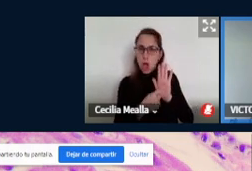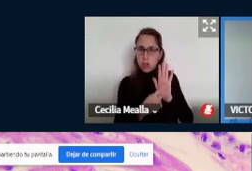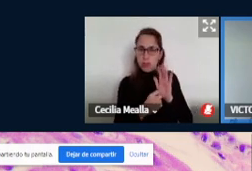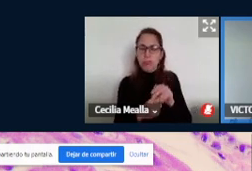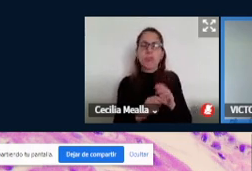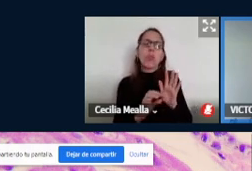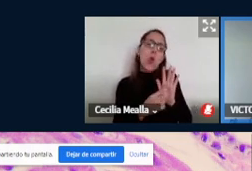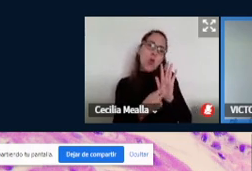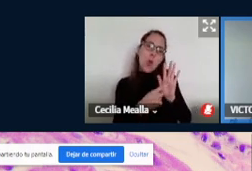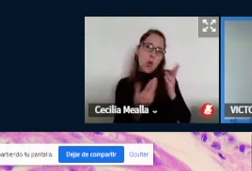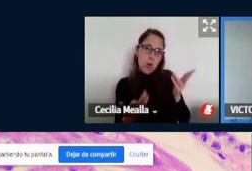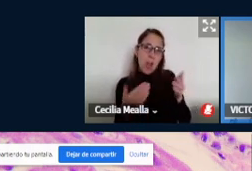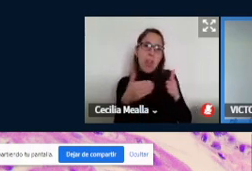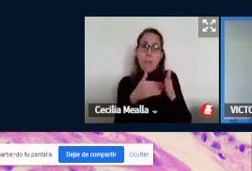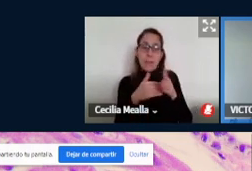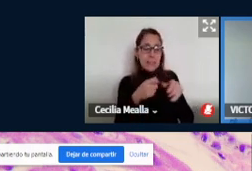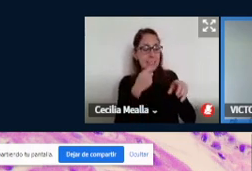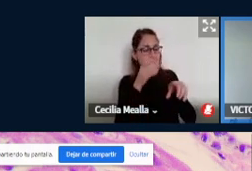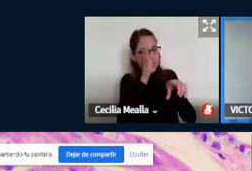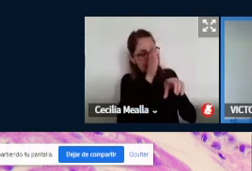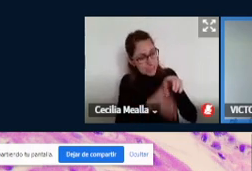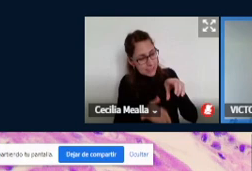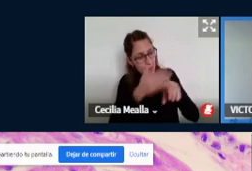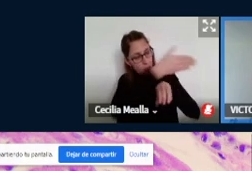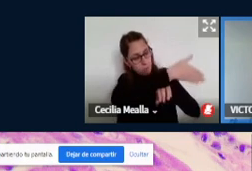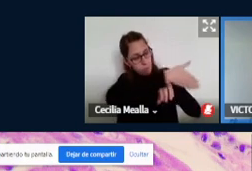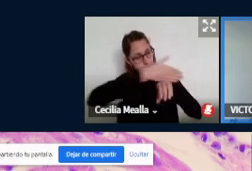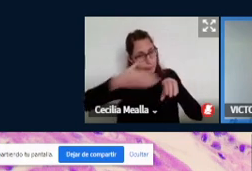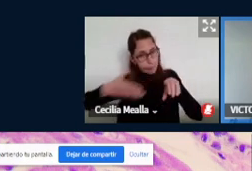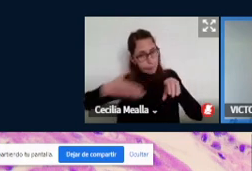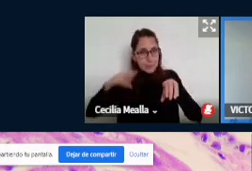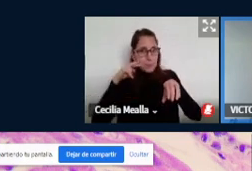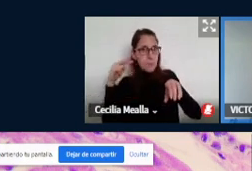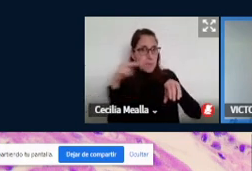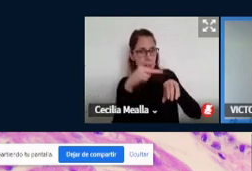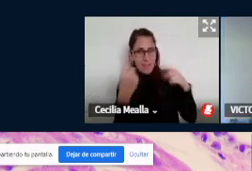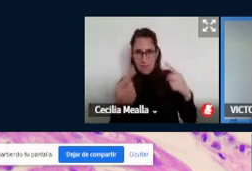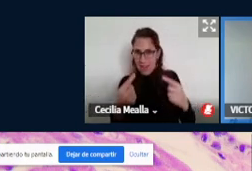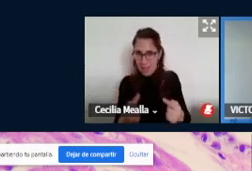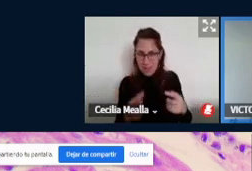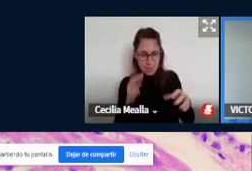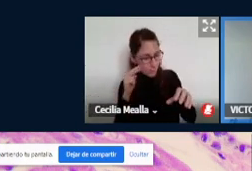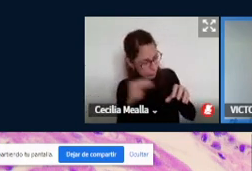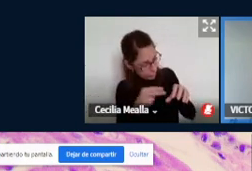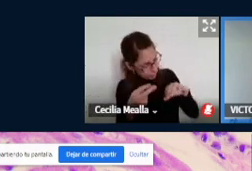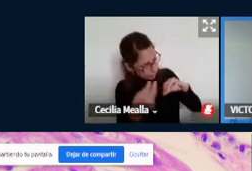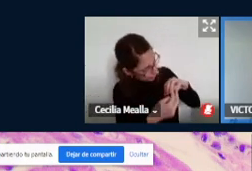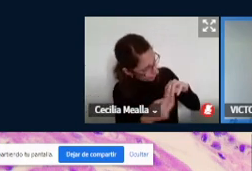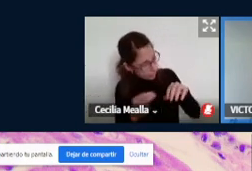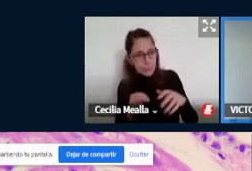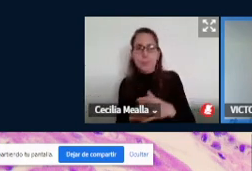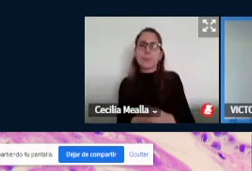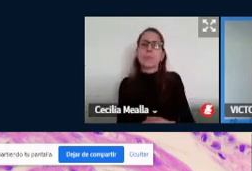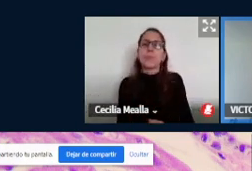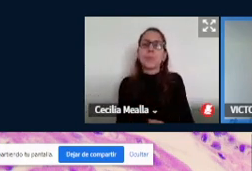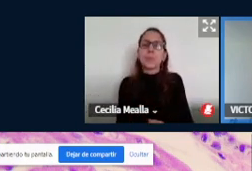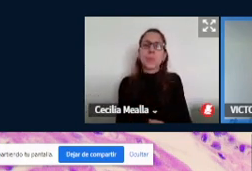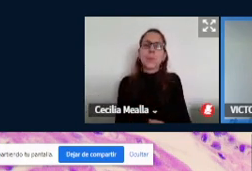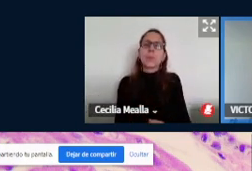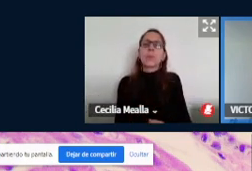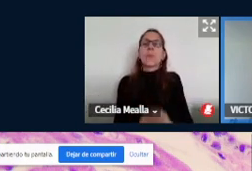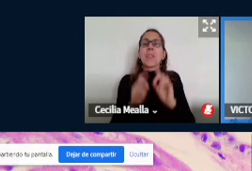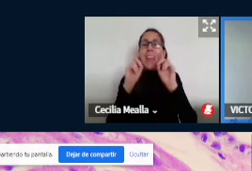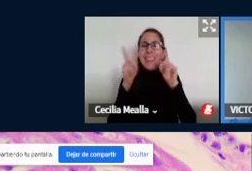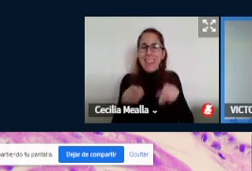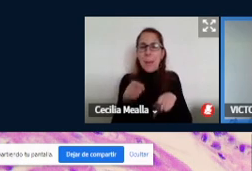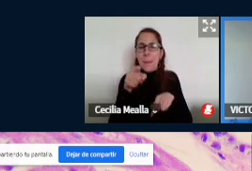En un corte transversal se ve mejor estos núcleos centrales. Y ojo, porque también tenemos tejido conectivo,